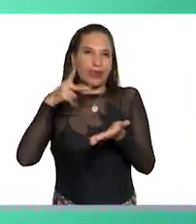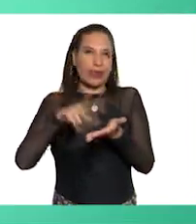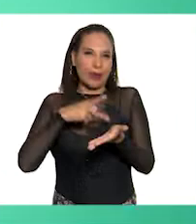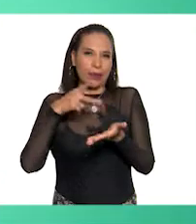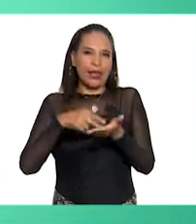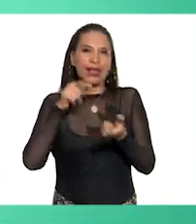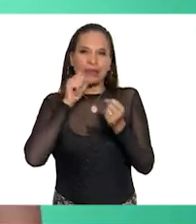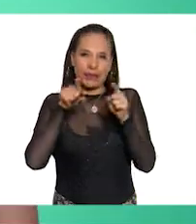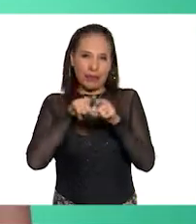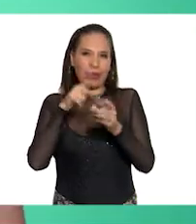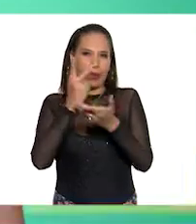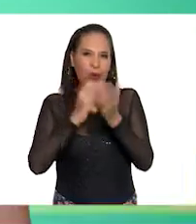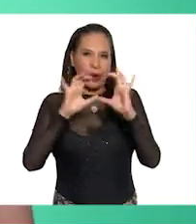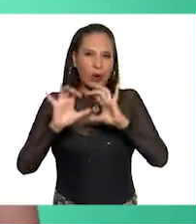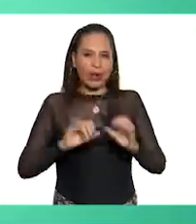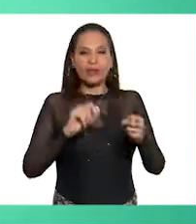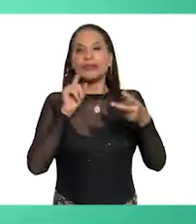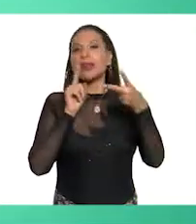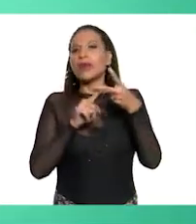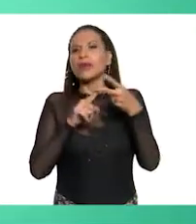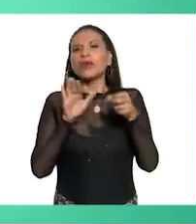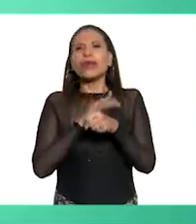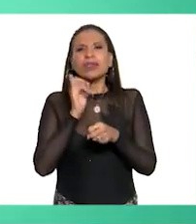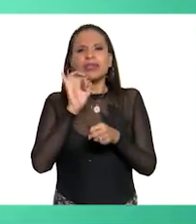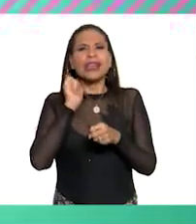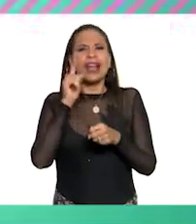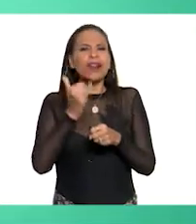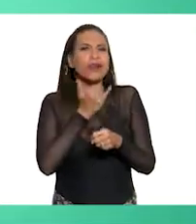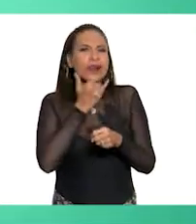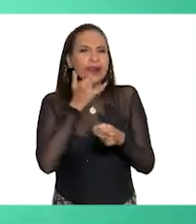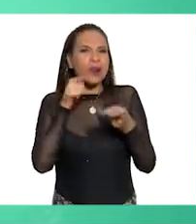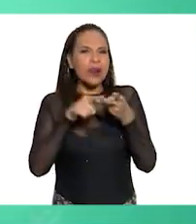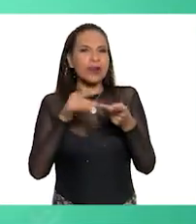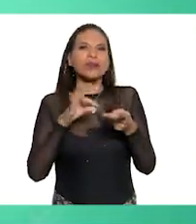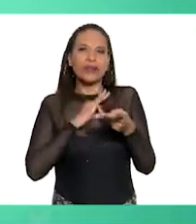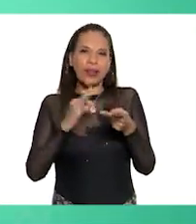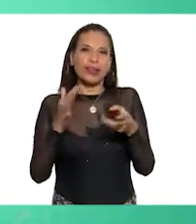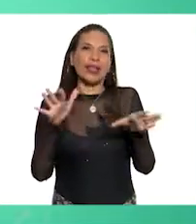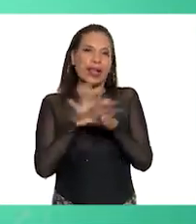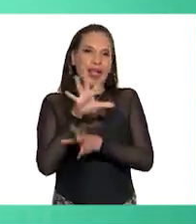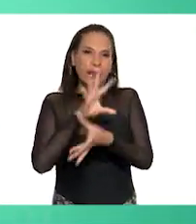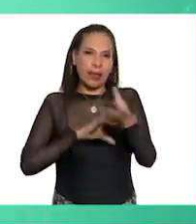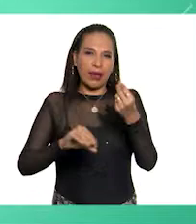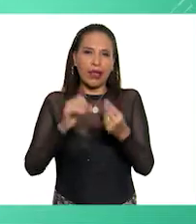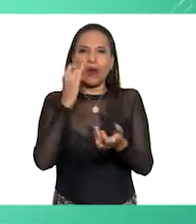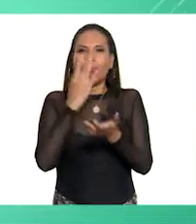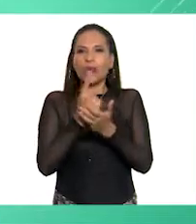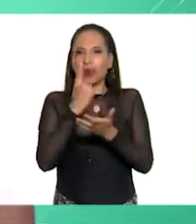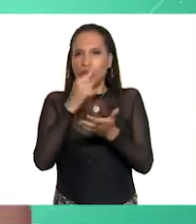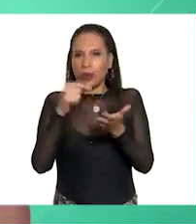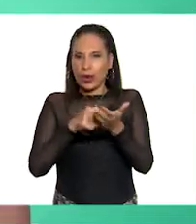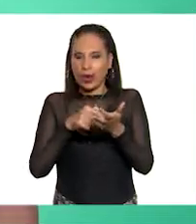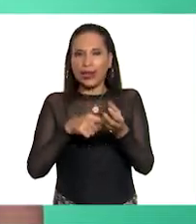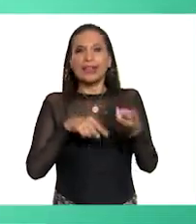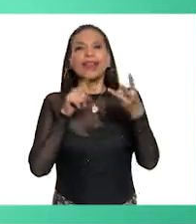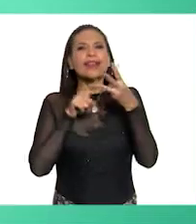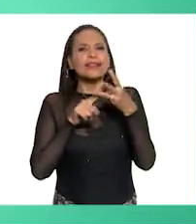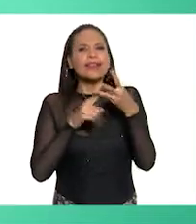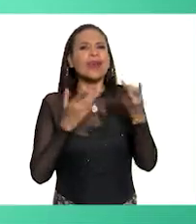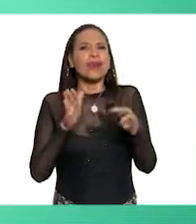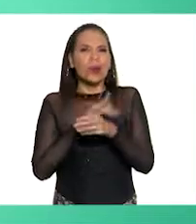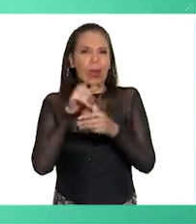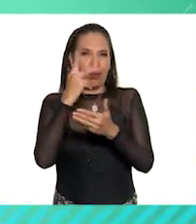vez en el programa. Segundo, porque si cometes un error, solo tienes que cambiarlo en un solo lugar. Y tercero,